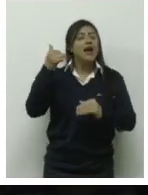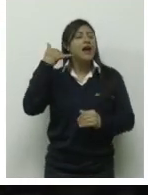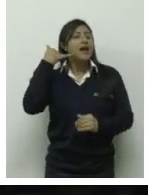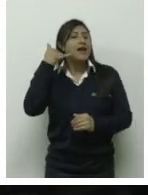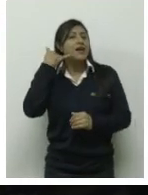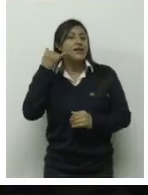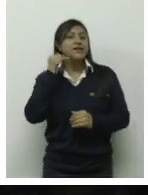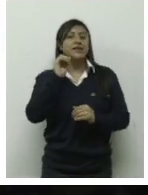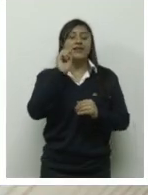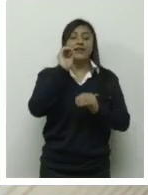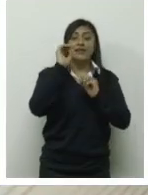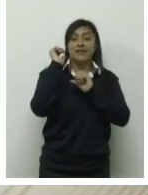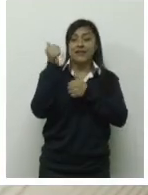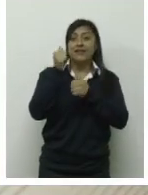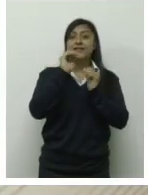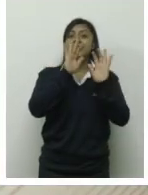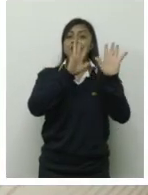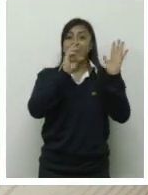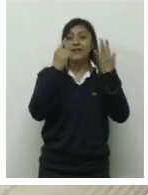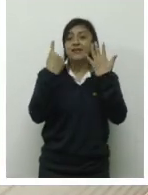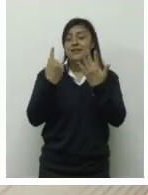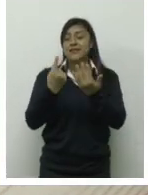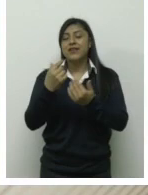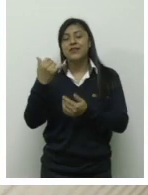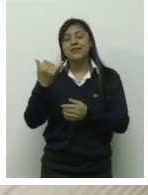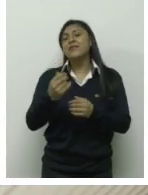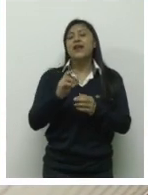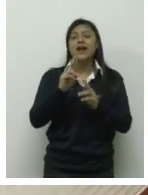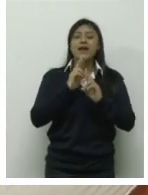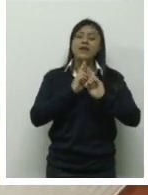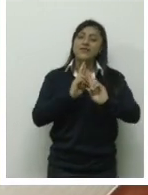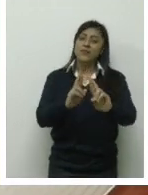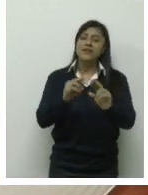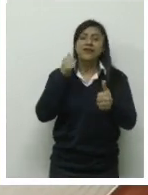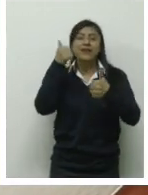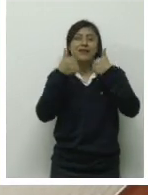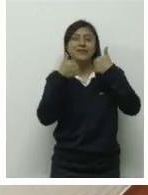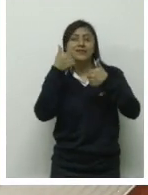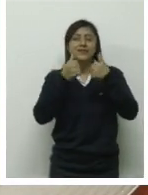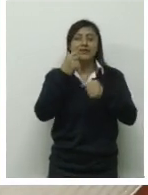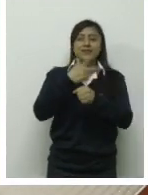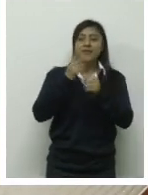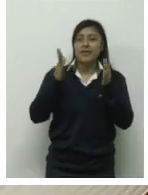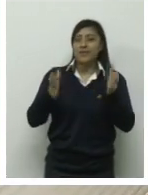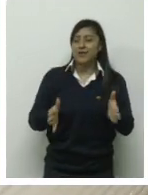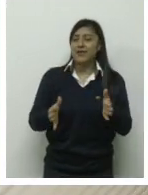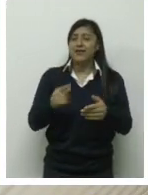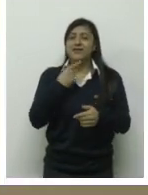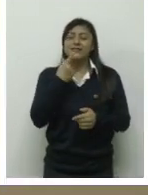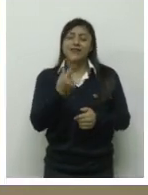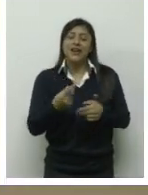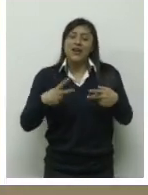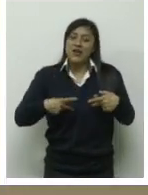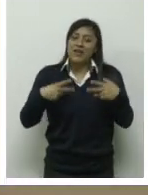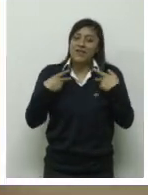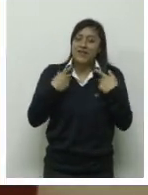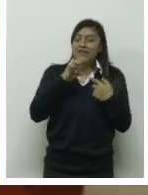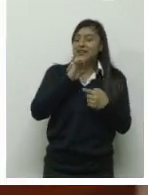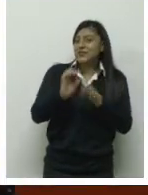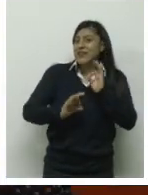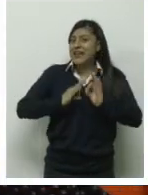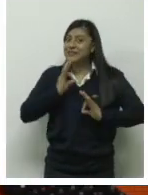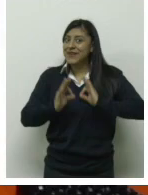al 1516 call center de RENAP para poder resolver dudas registrales, dice que lo que está viviendo es